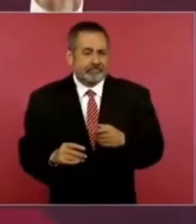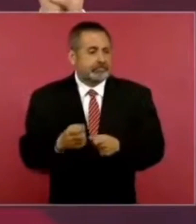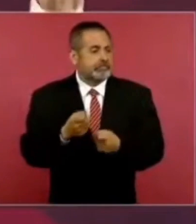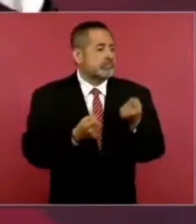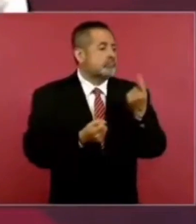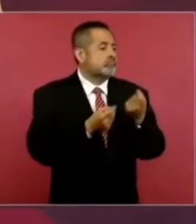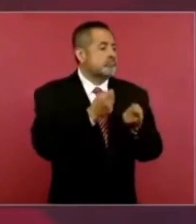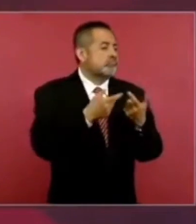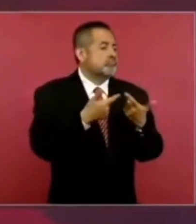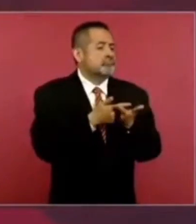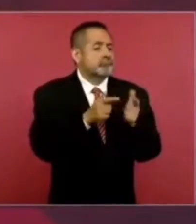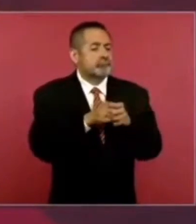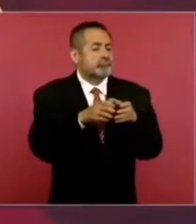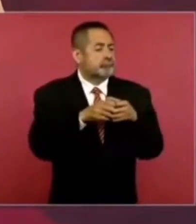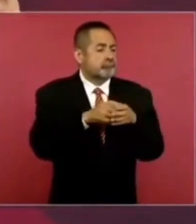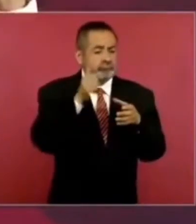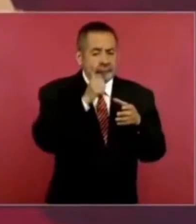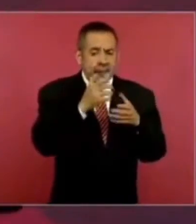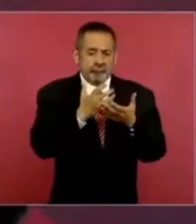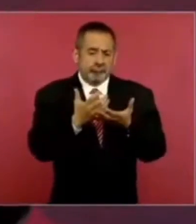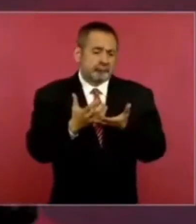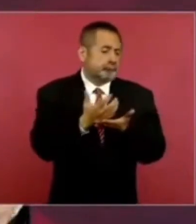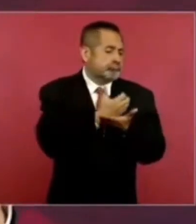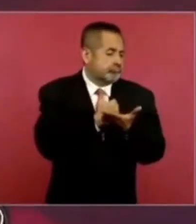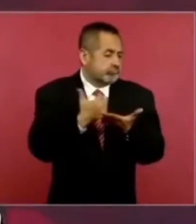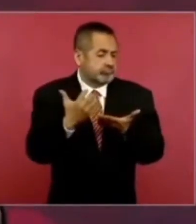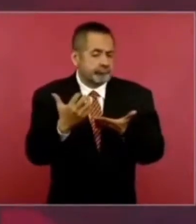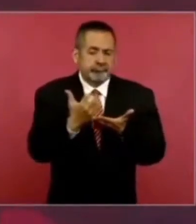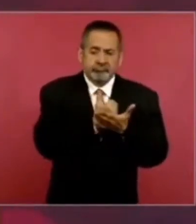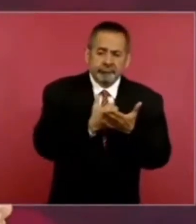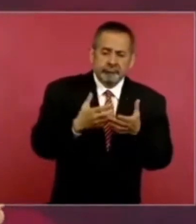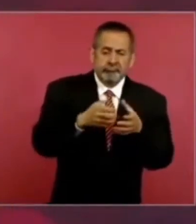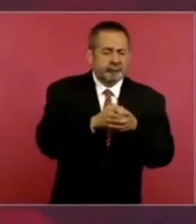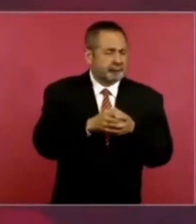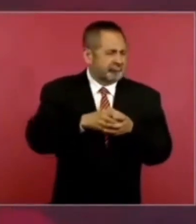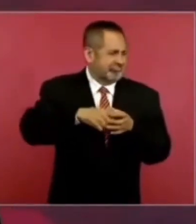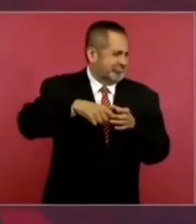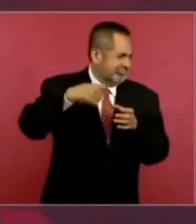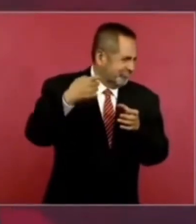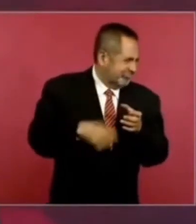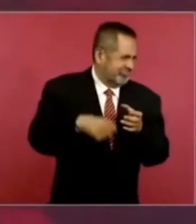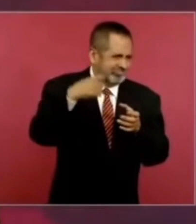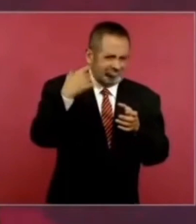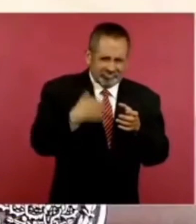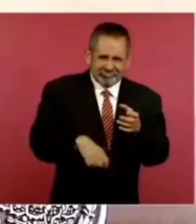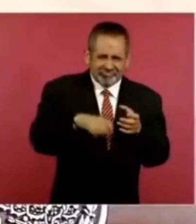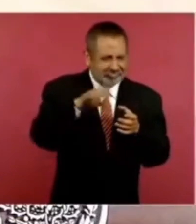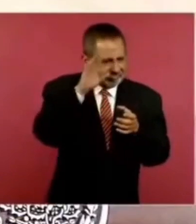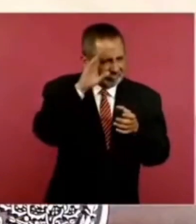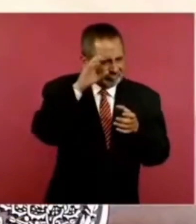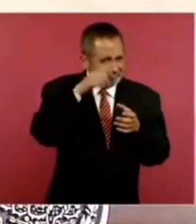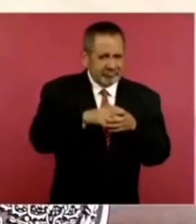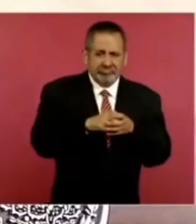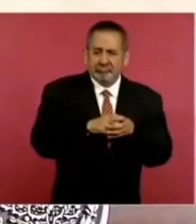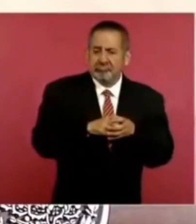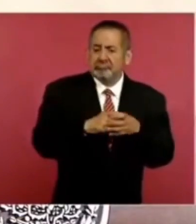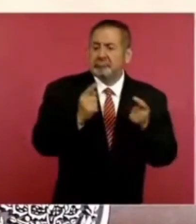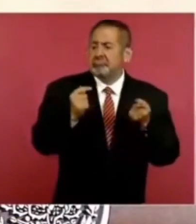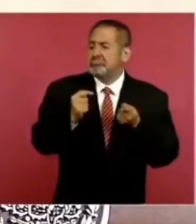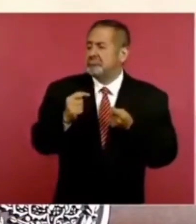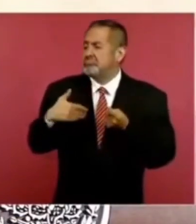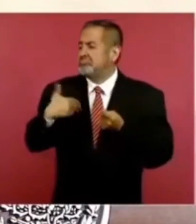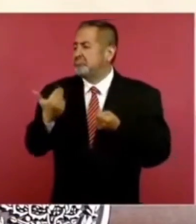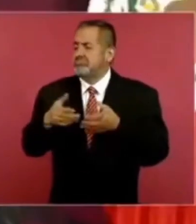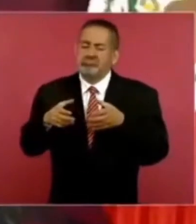siempre se aprovechaban, se hacían inmensamente ricos al amparo del poder público.